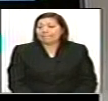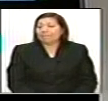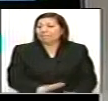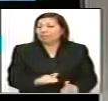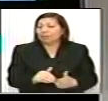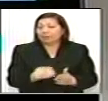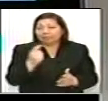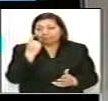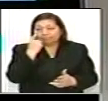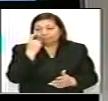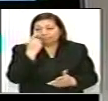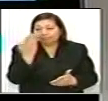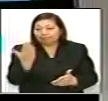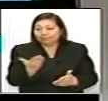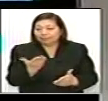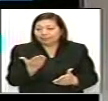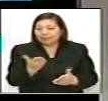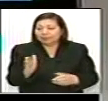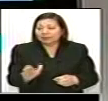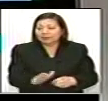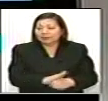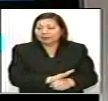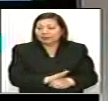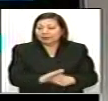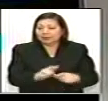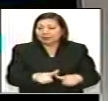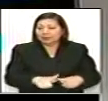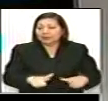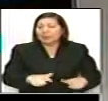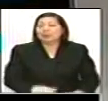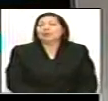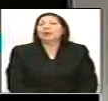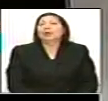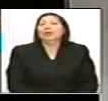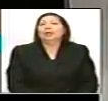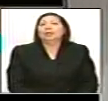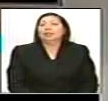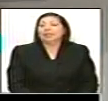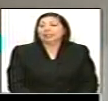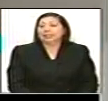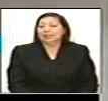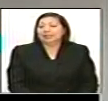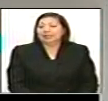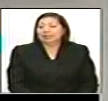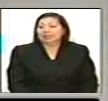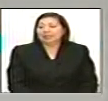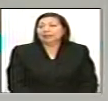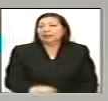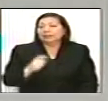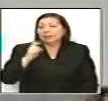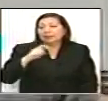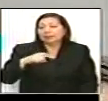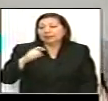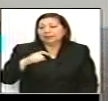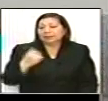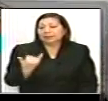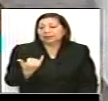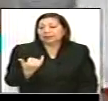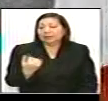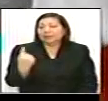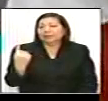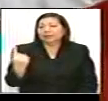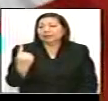Todos conocemos de la complejidad del territorio, entonces necesitamos en